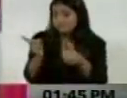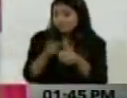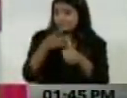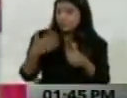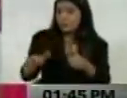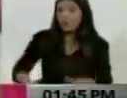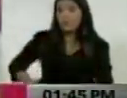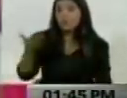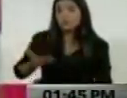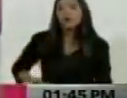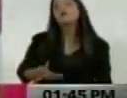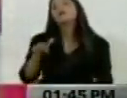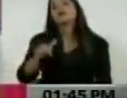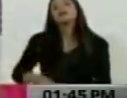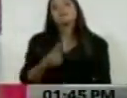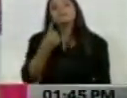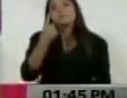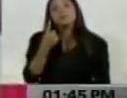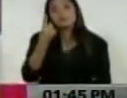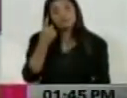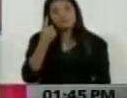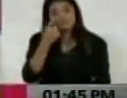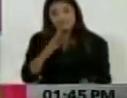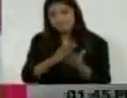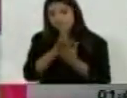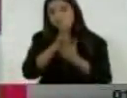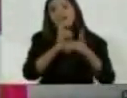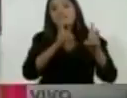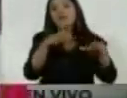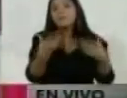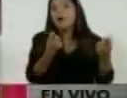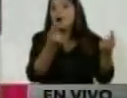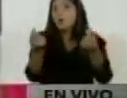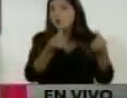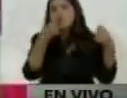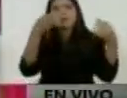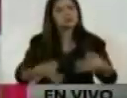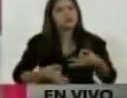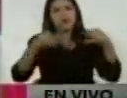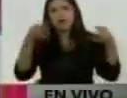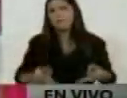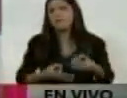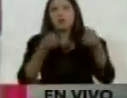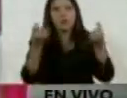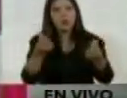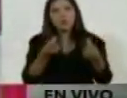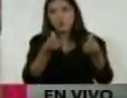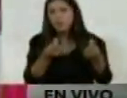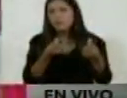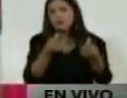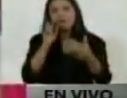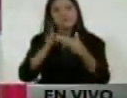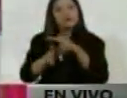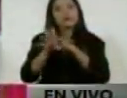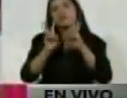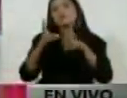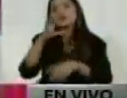de esta primera línea de lo económico, siempre lo económico visto o viendo hacia lo